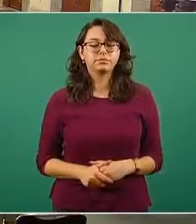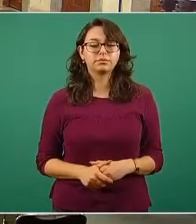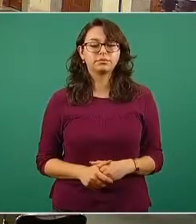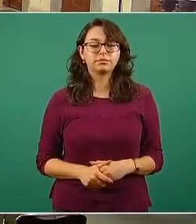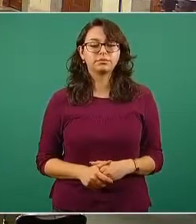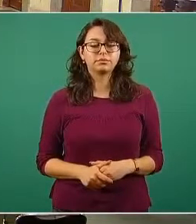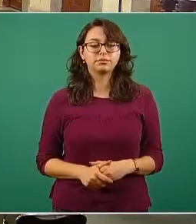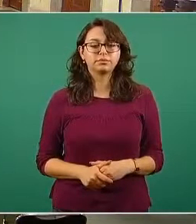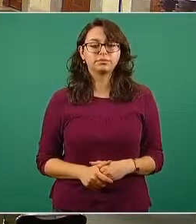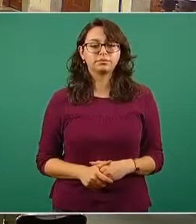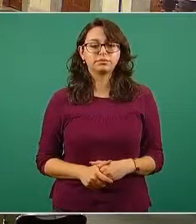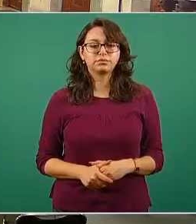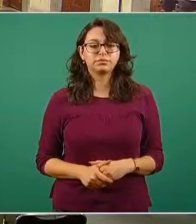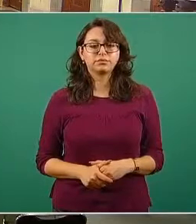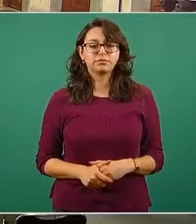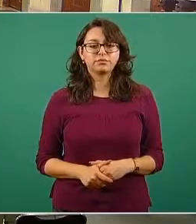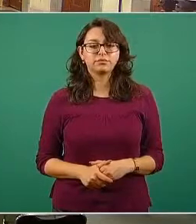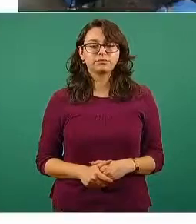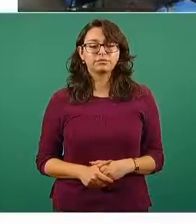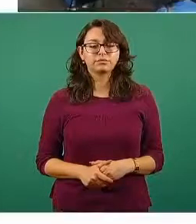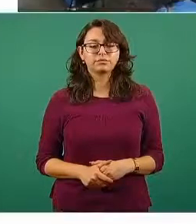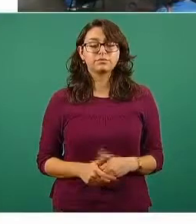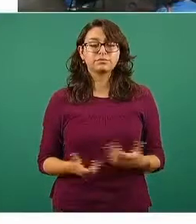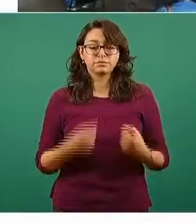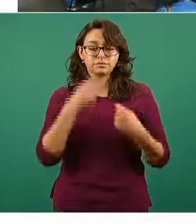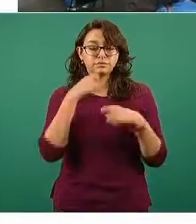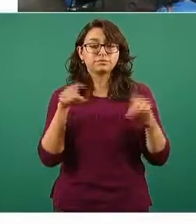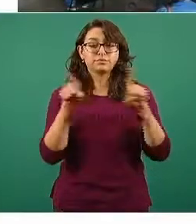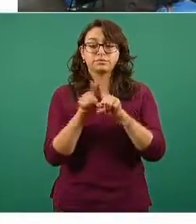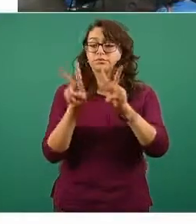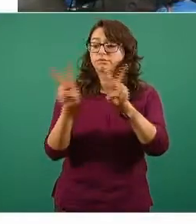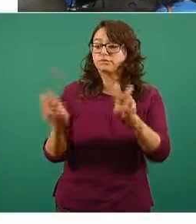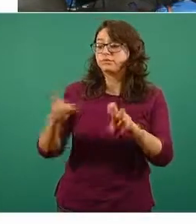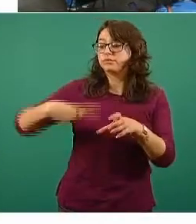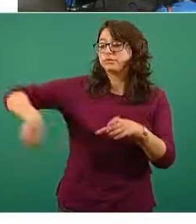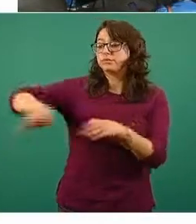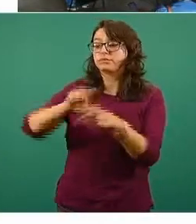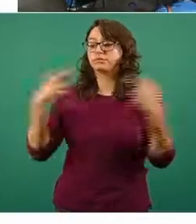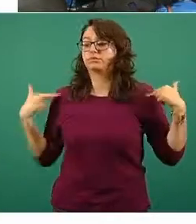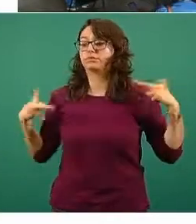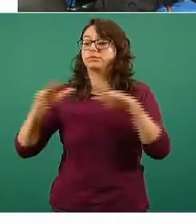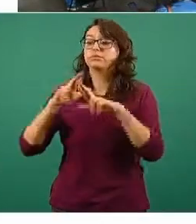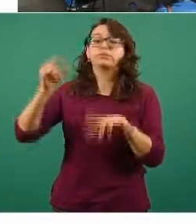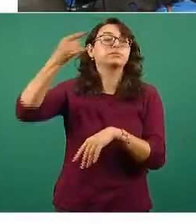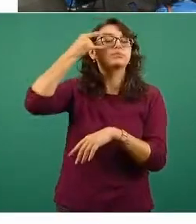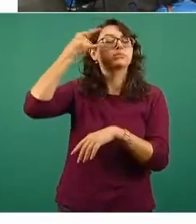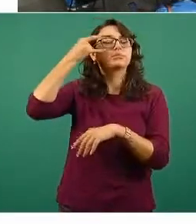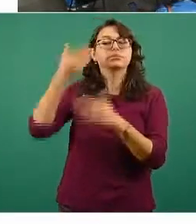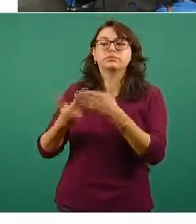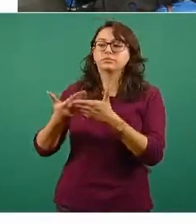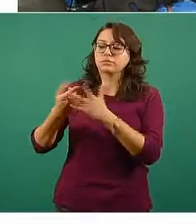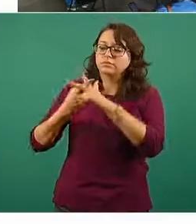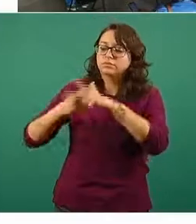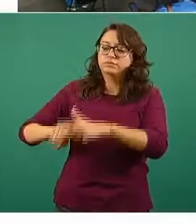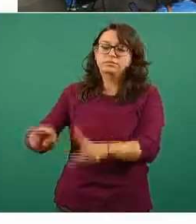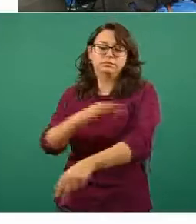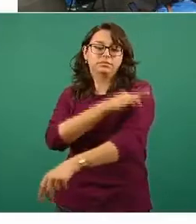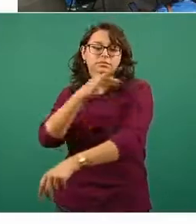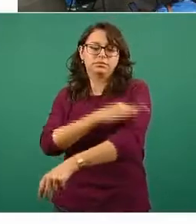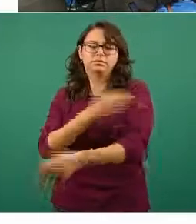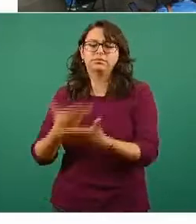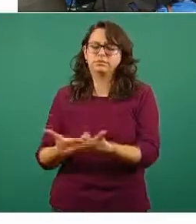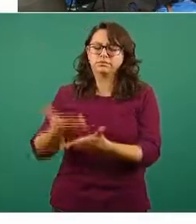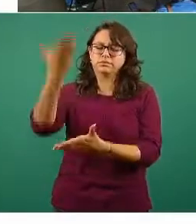componente específico de vacunación al personal educativo, que como se conoce y lo hemos anunciado desde el inicio, desde la fase de preparación de este componente